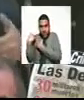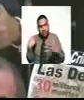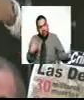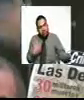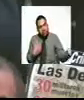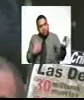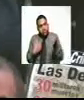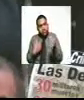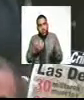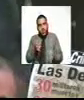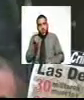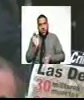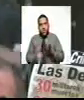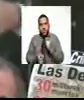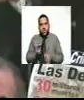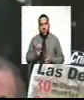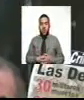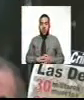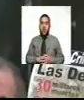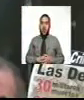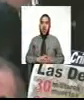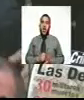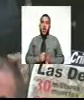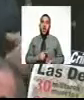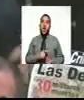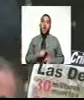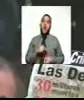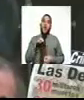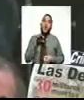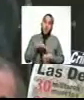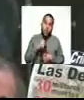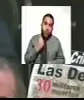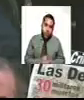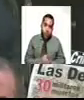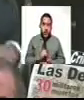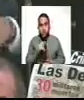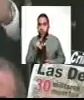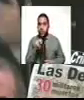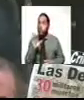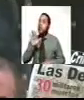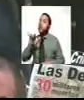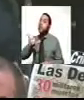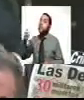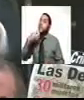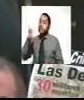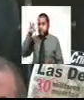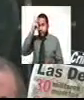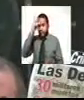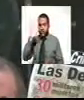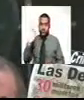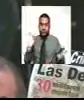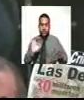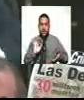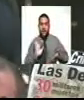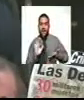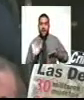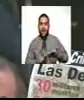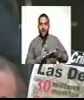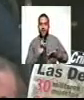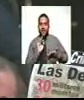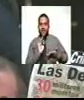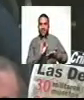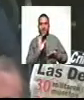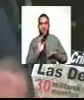Independientemente si queremos un voto obligatorio en Colombia, como sucede en el Perú, un voto electrónico o un